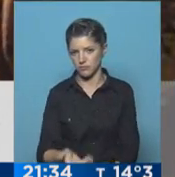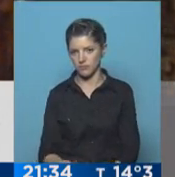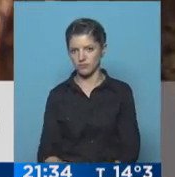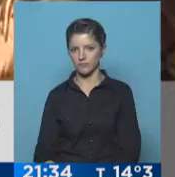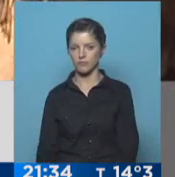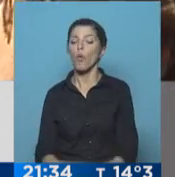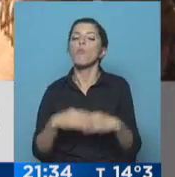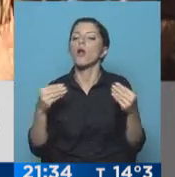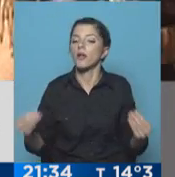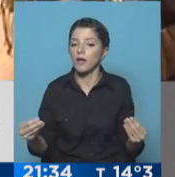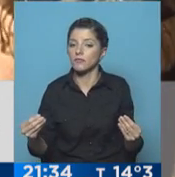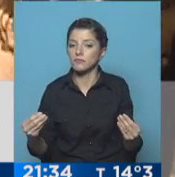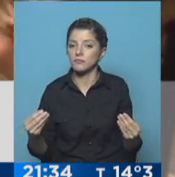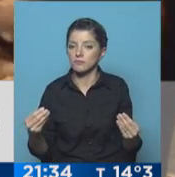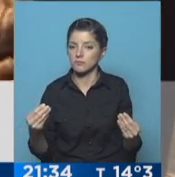Porque la verdad...